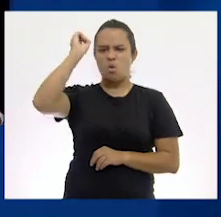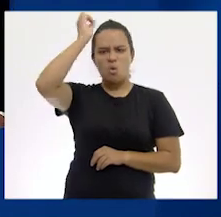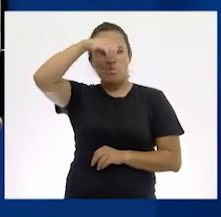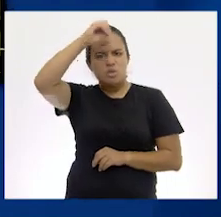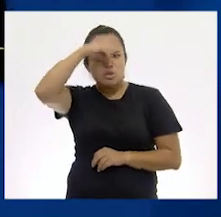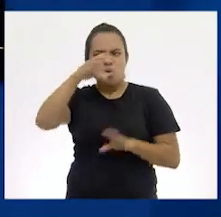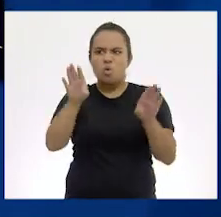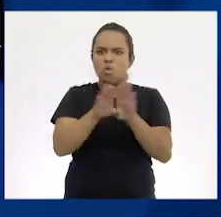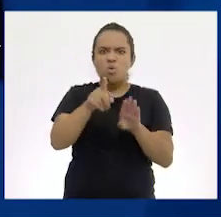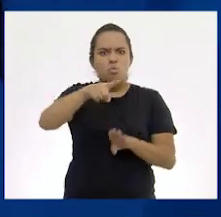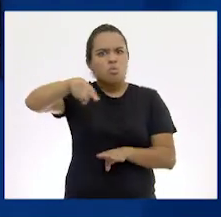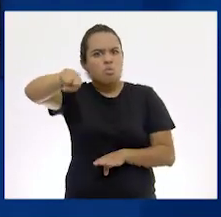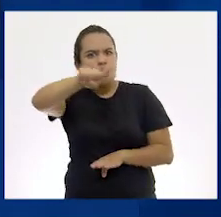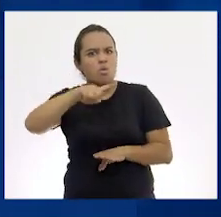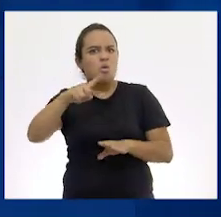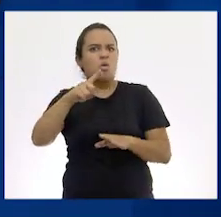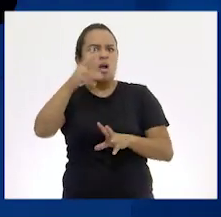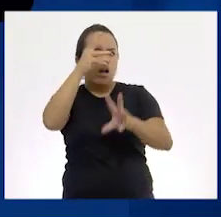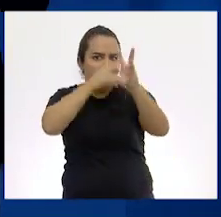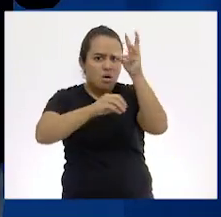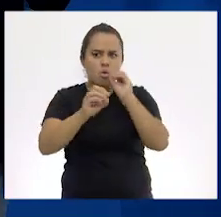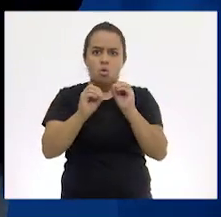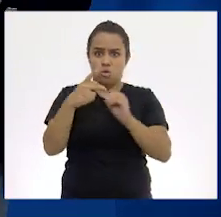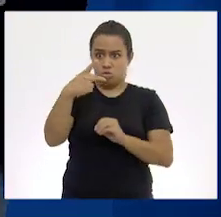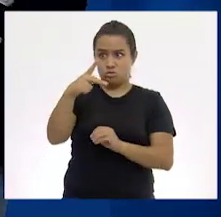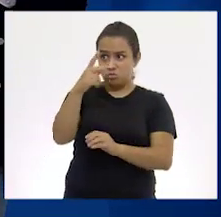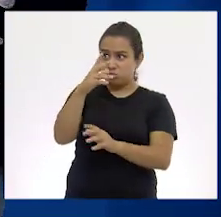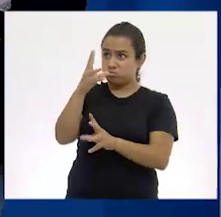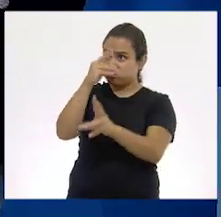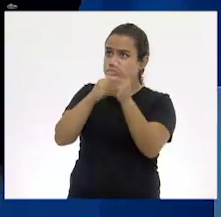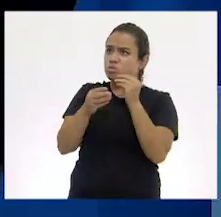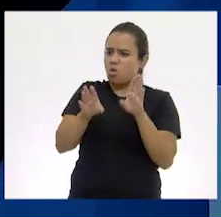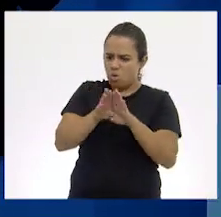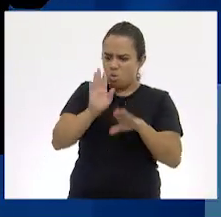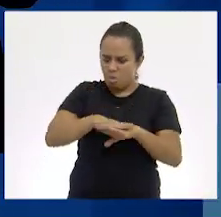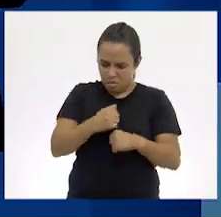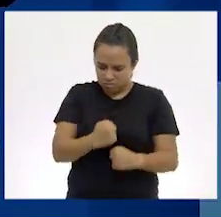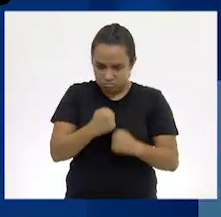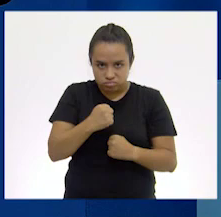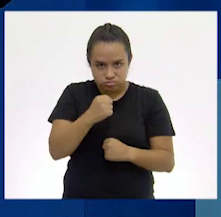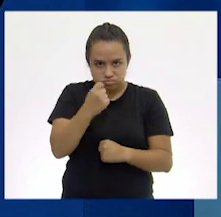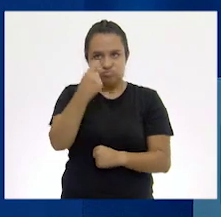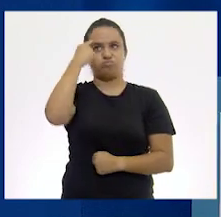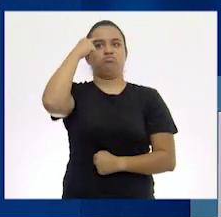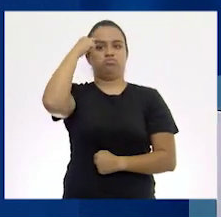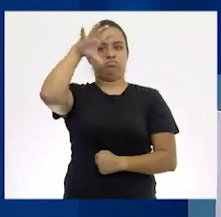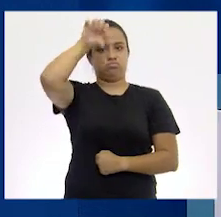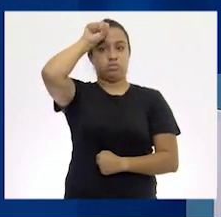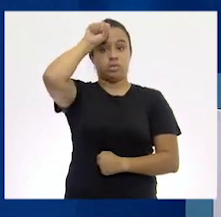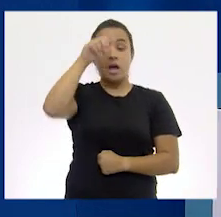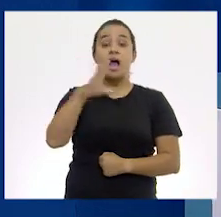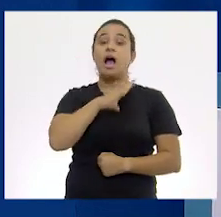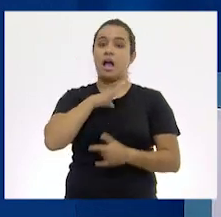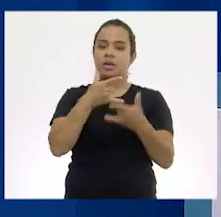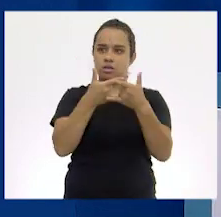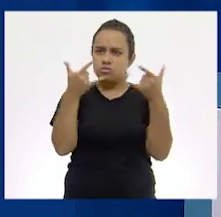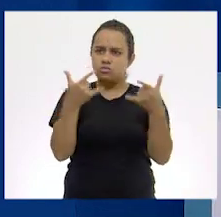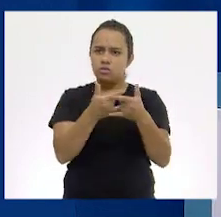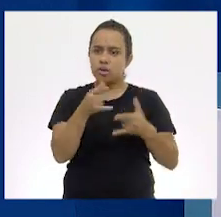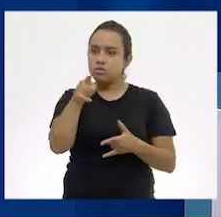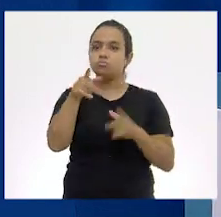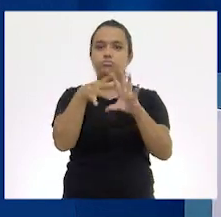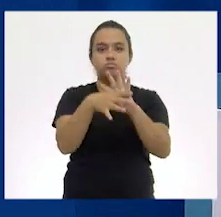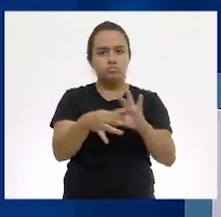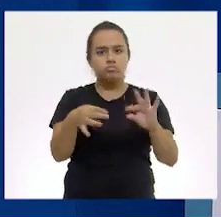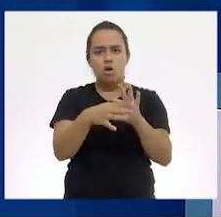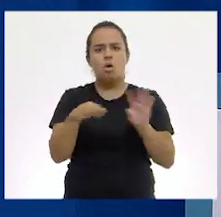forma en que están aprendiendo o reforzando sus conocimientos, por lo que escucharemos y veremos testimonios donde nos